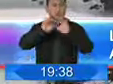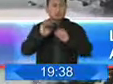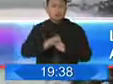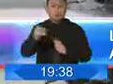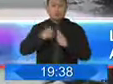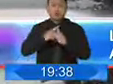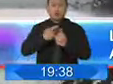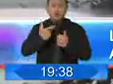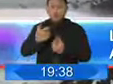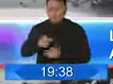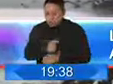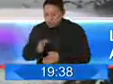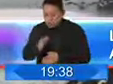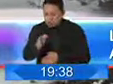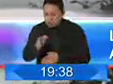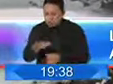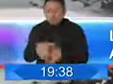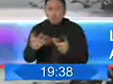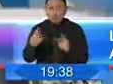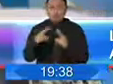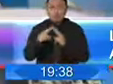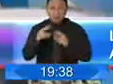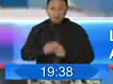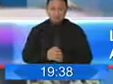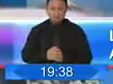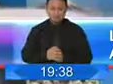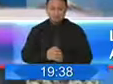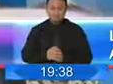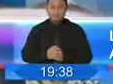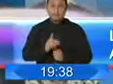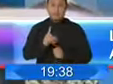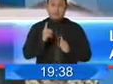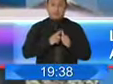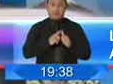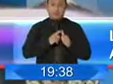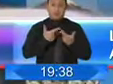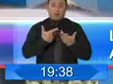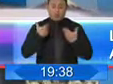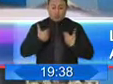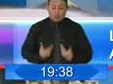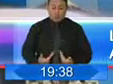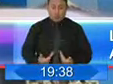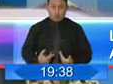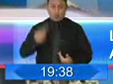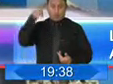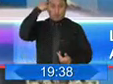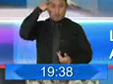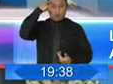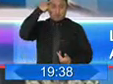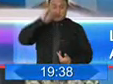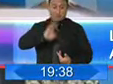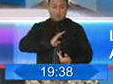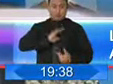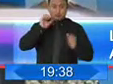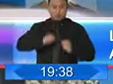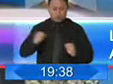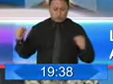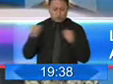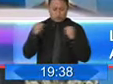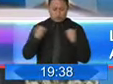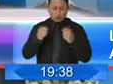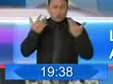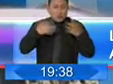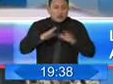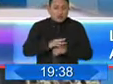la información básica de cada elevación. El primero es obviamente que estén preparados física, mental y técnicamente para salir a cualquier